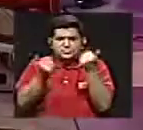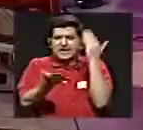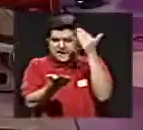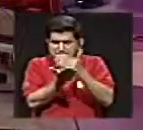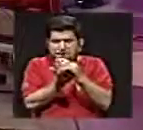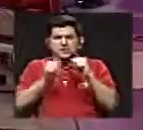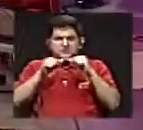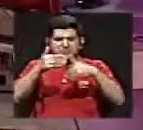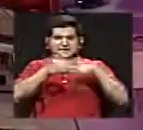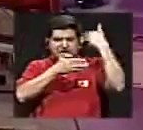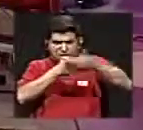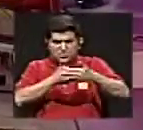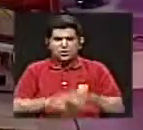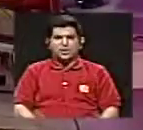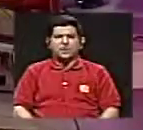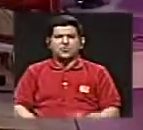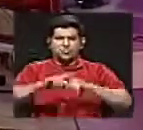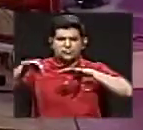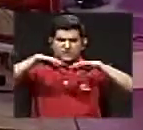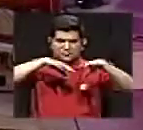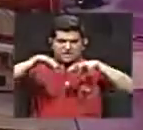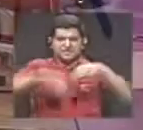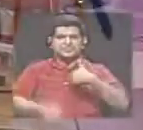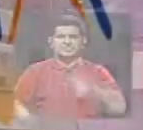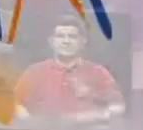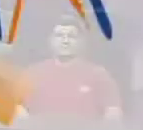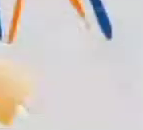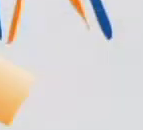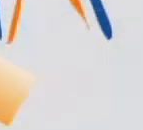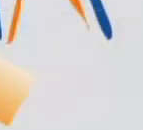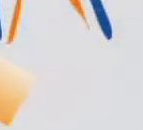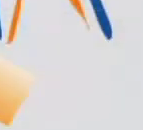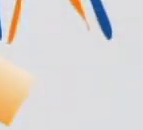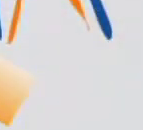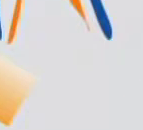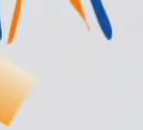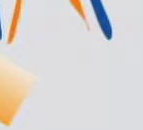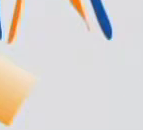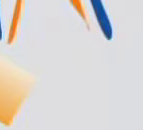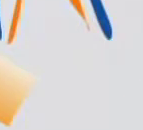pausa y luego seguimos con las acciones que están pendientes.